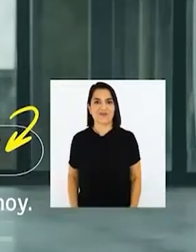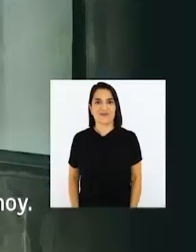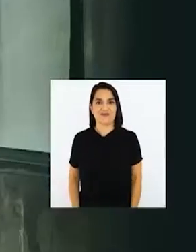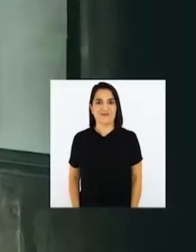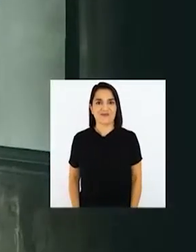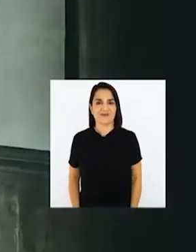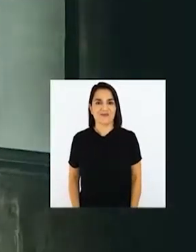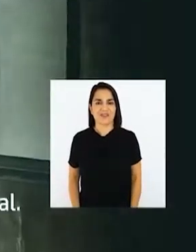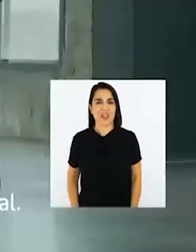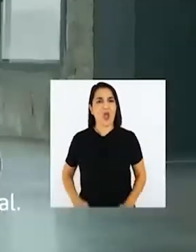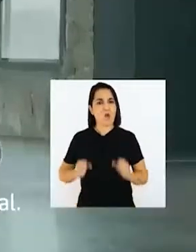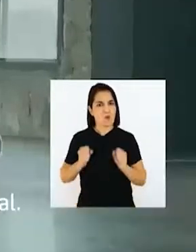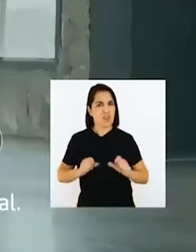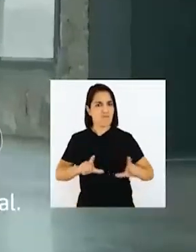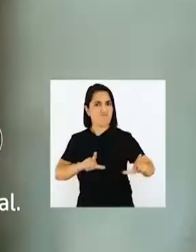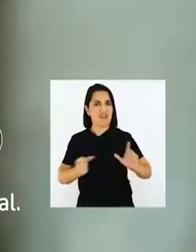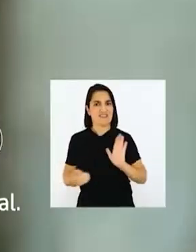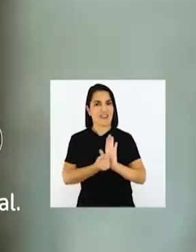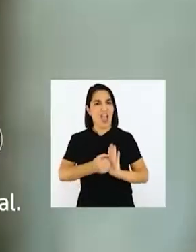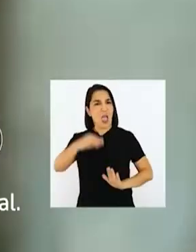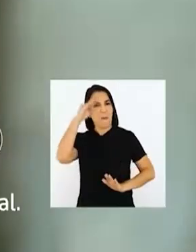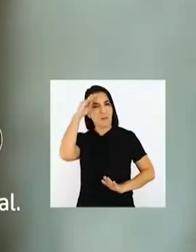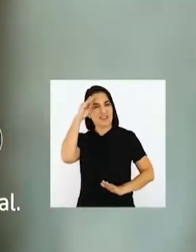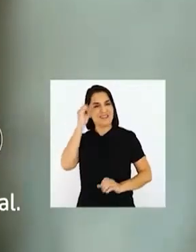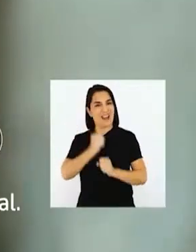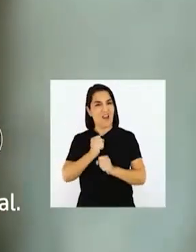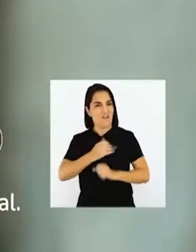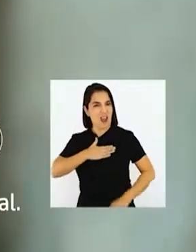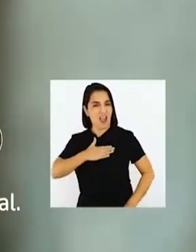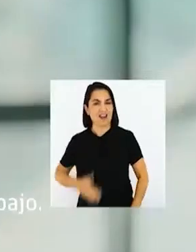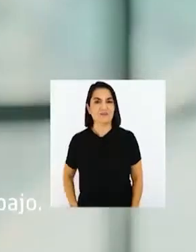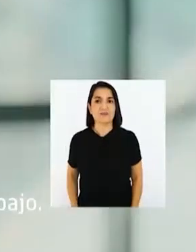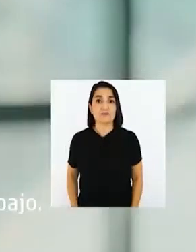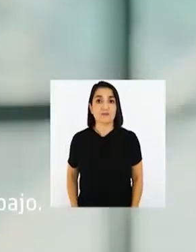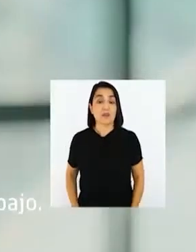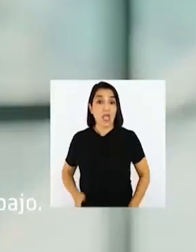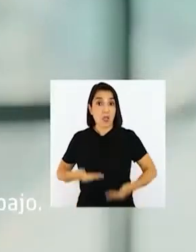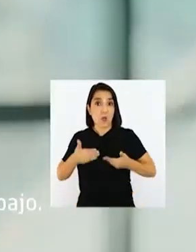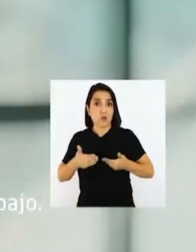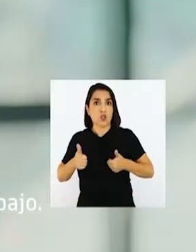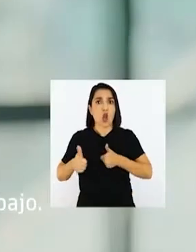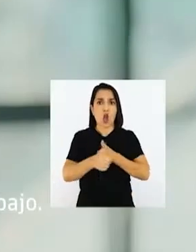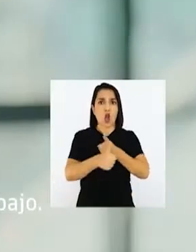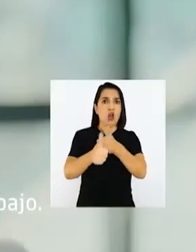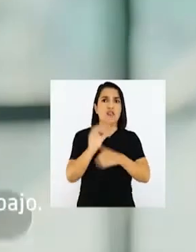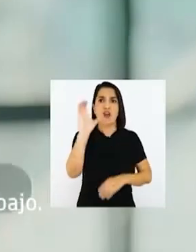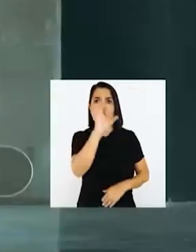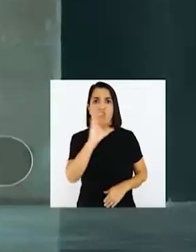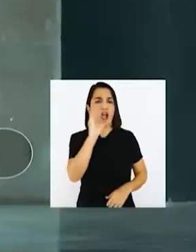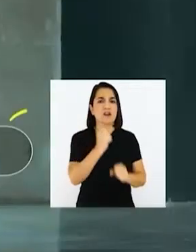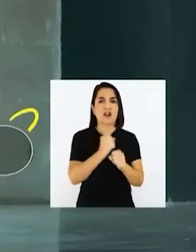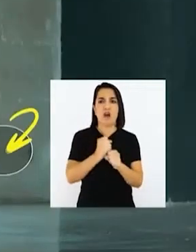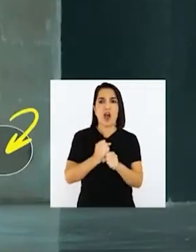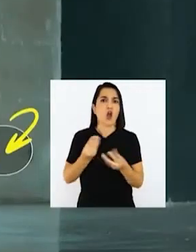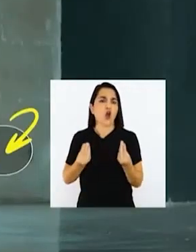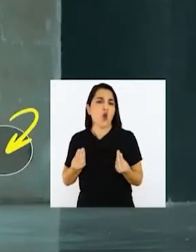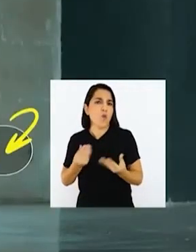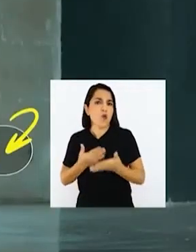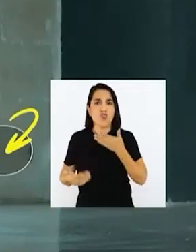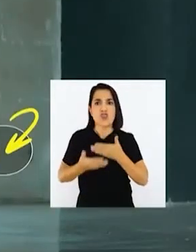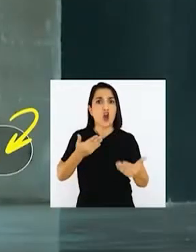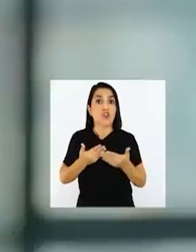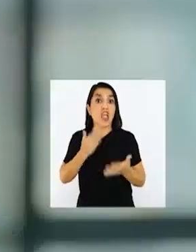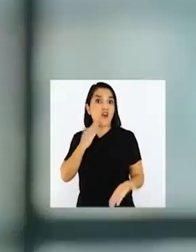de hoy. Y poder certificar nuestra experiencia laboral. Un impulso es que te orienten a buscar un trabajo, por dónde empezar,